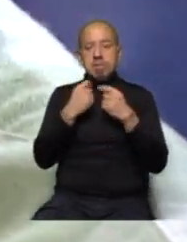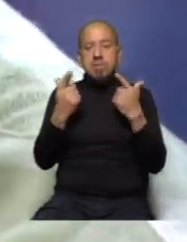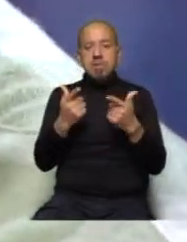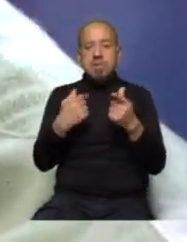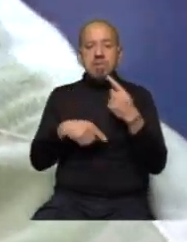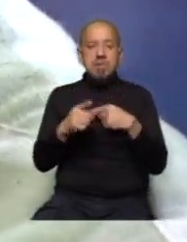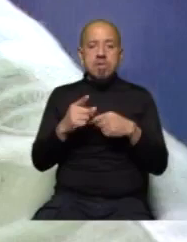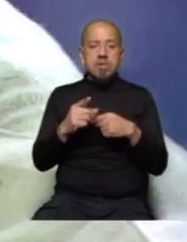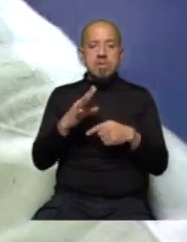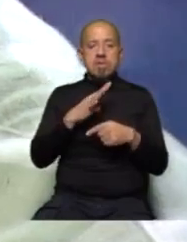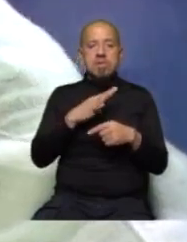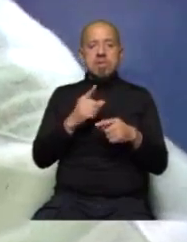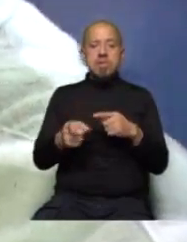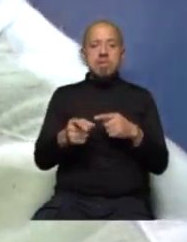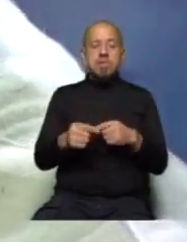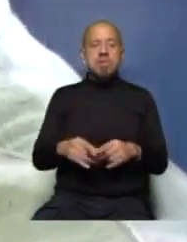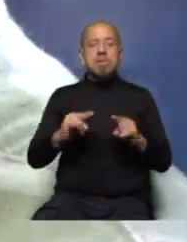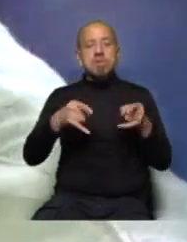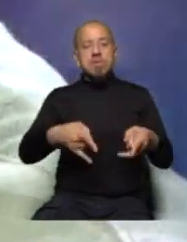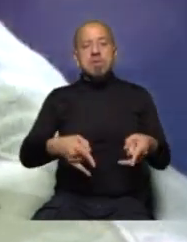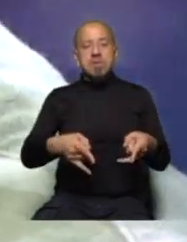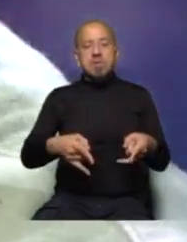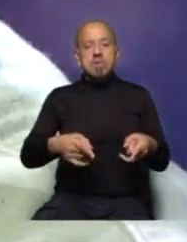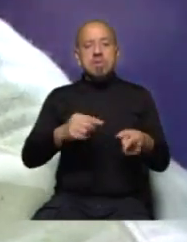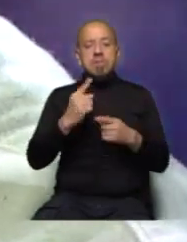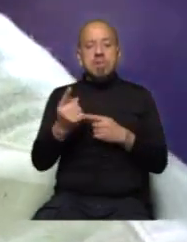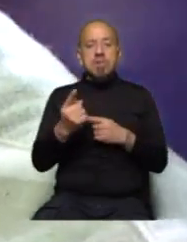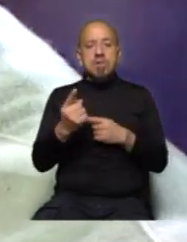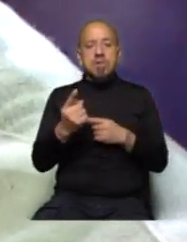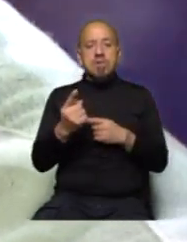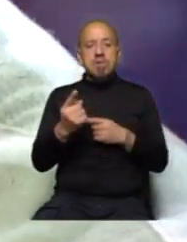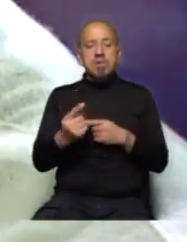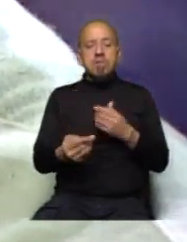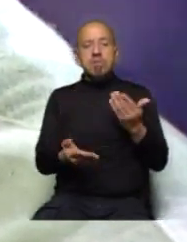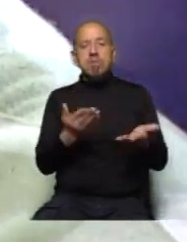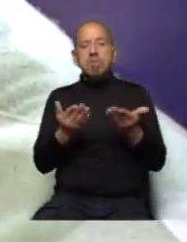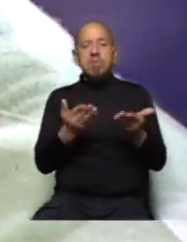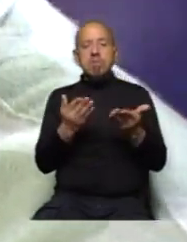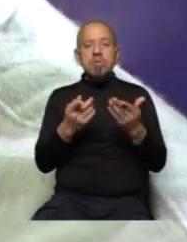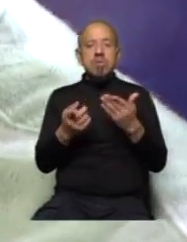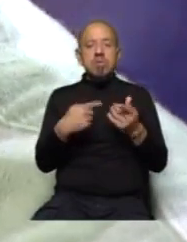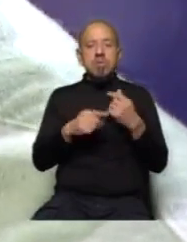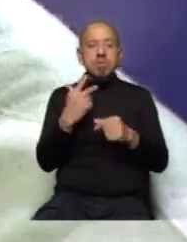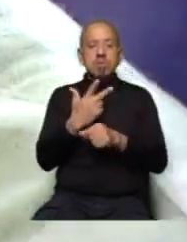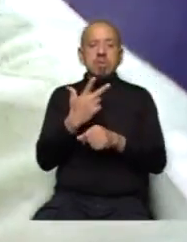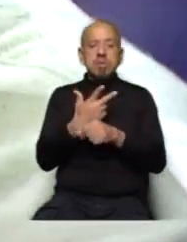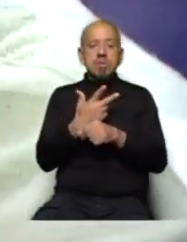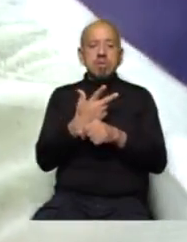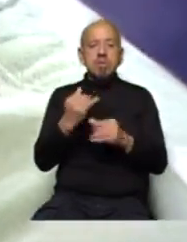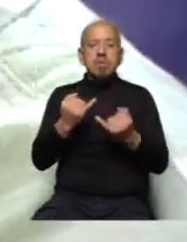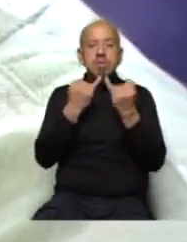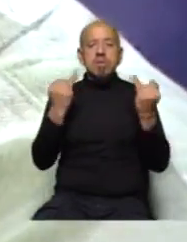sensación de estar desplomada en la cama con un millón de kilos encima desde el tercer día este